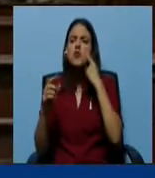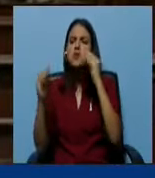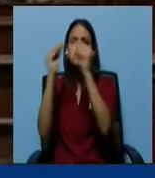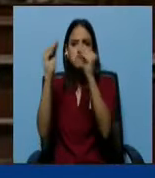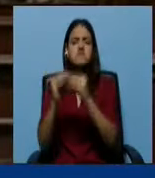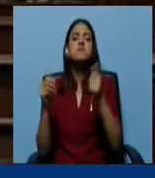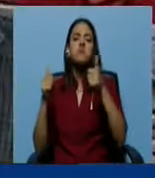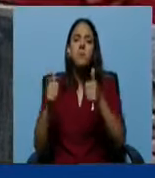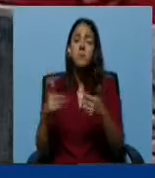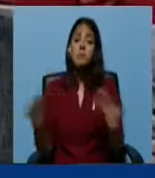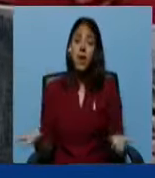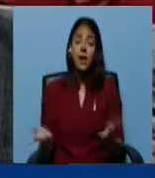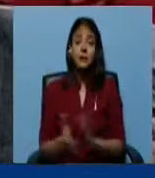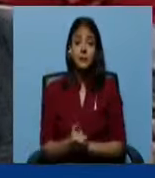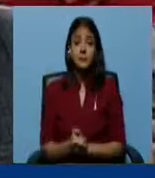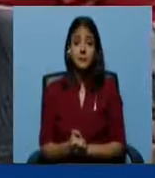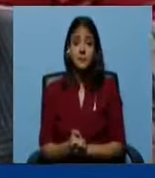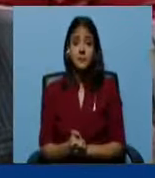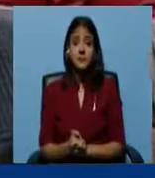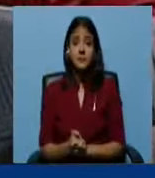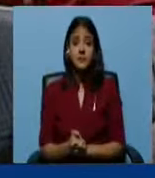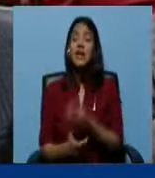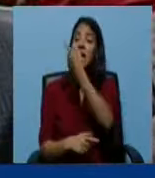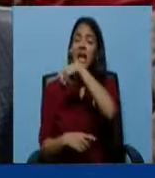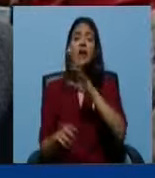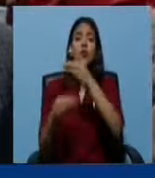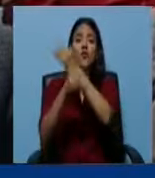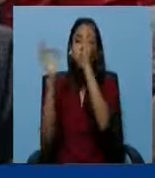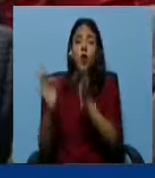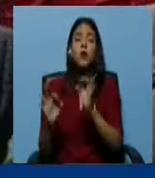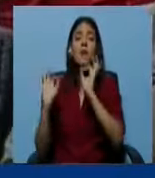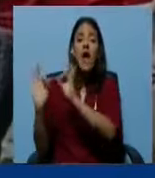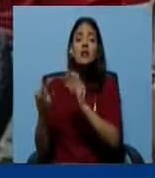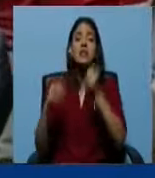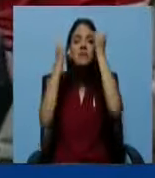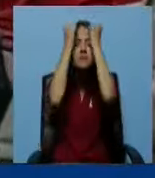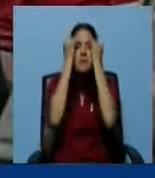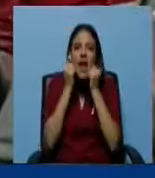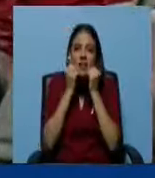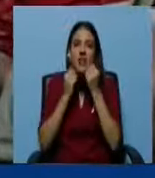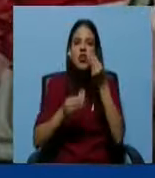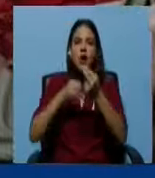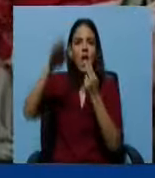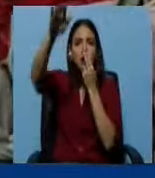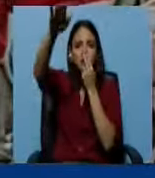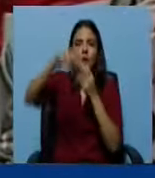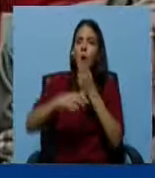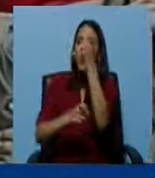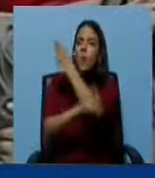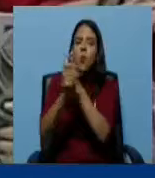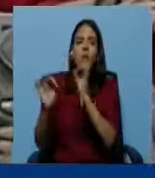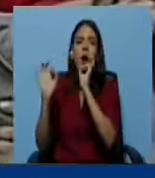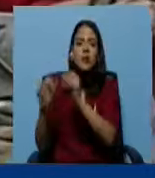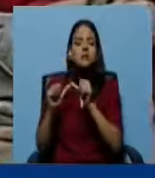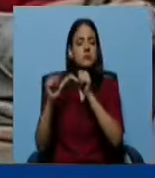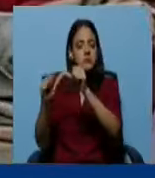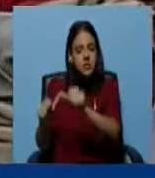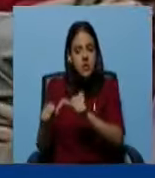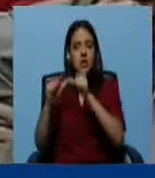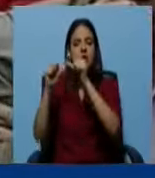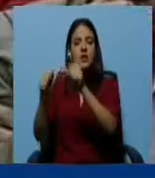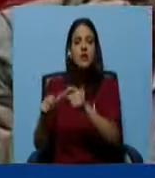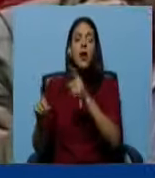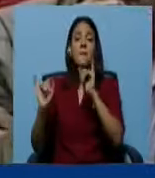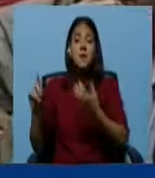dice los bandidos fascistas de Vox. Así dice la Ayuso, alcaldesa de